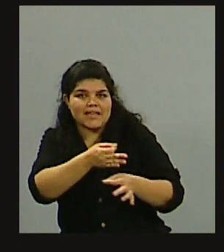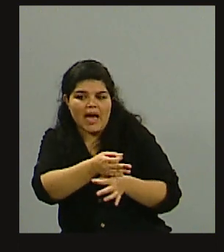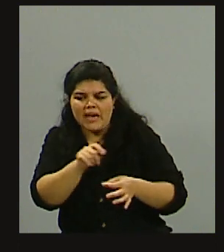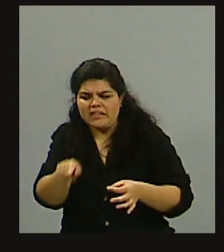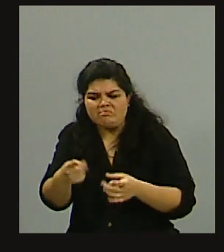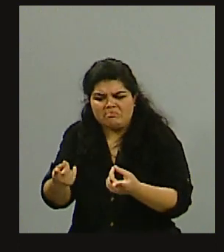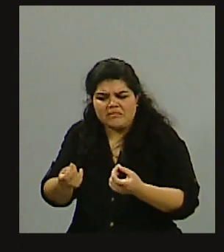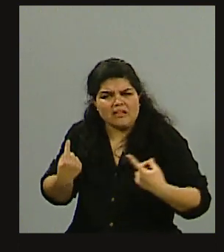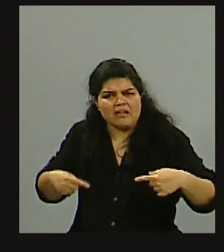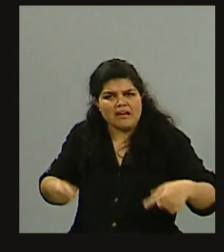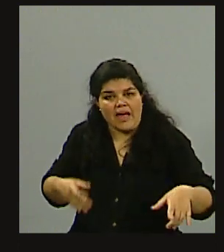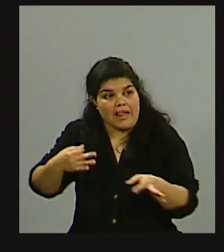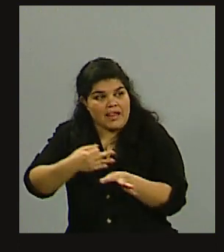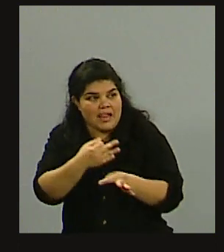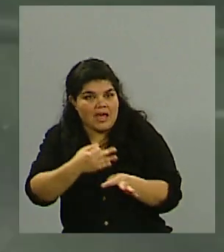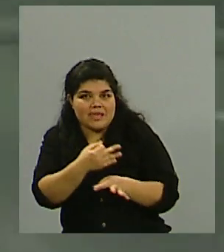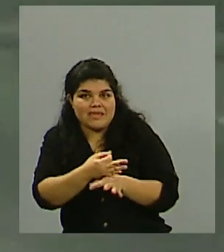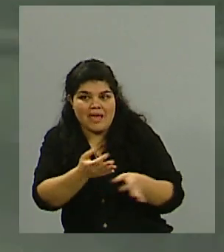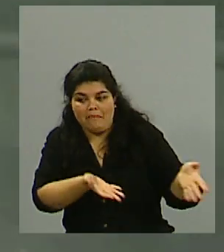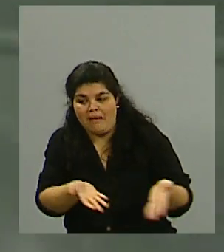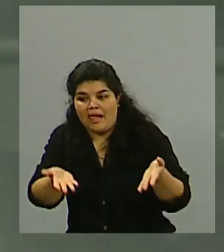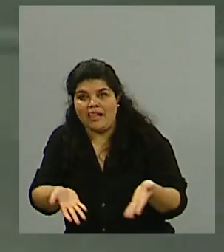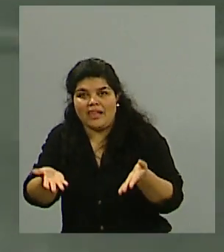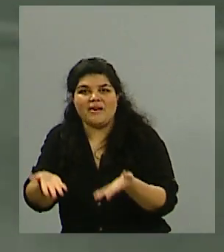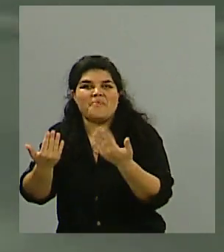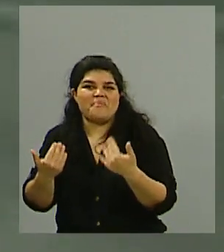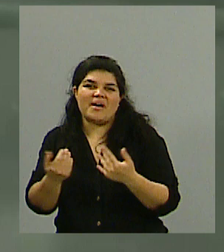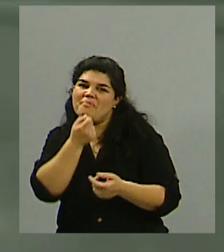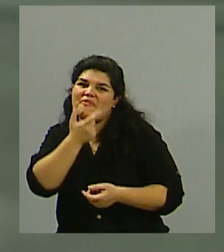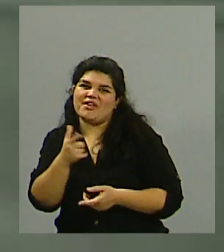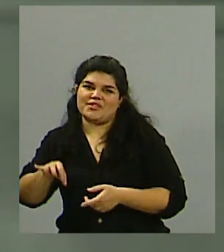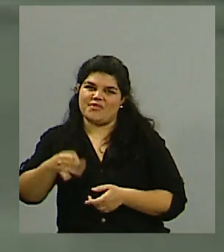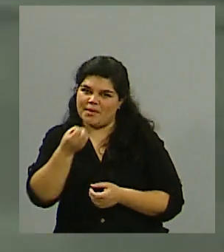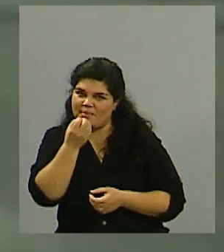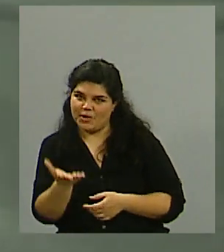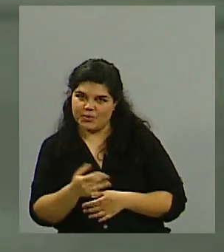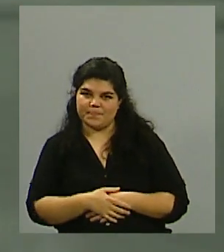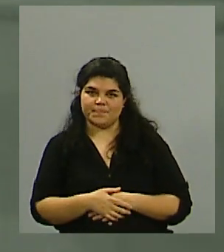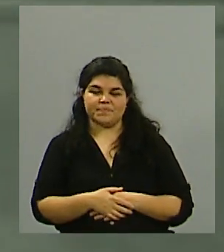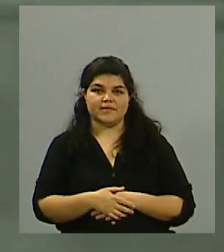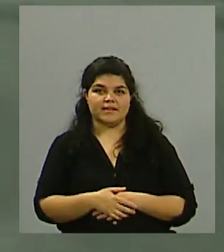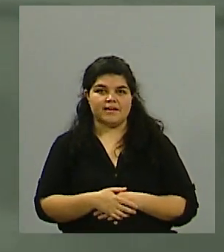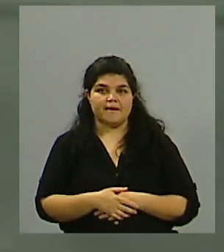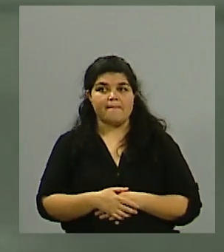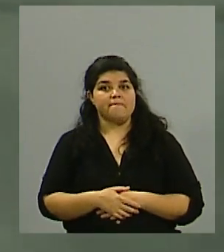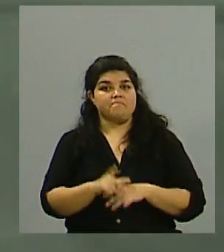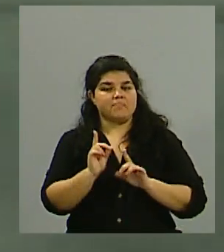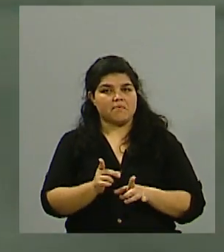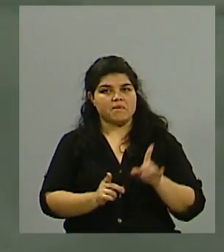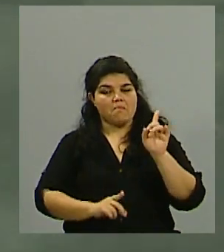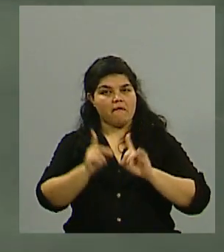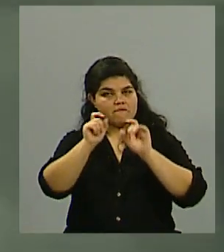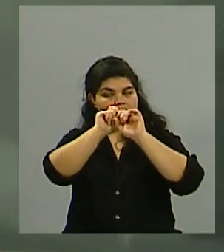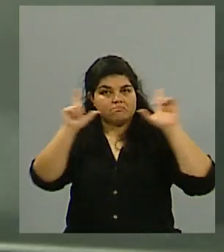animal, como para que todo sea un poquito más sencillo. Ahora, otra cosa que llama la atención y que creo que por eso es